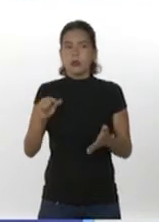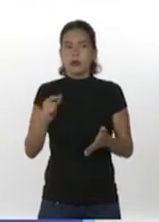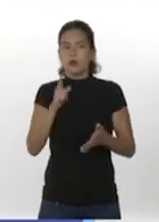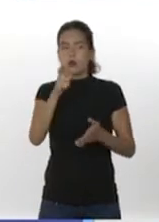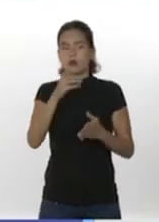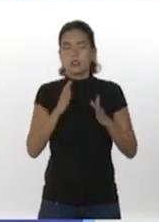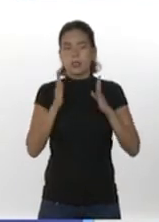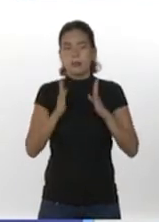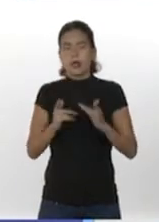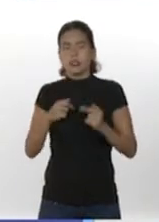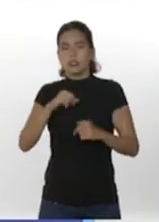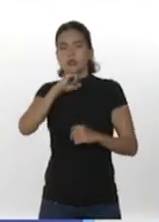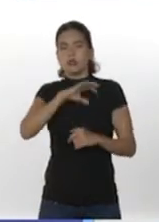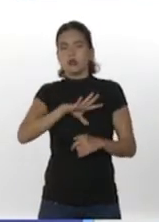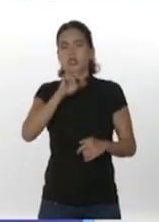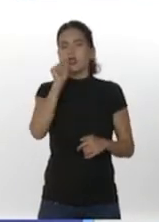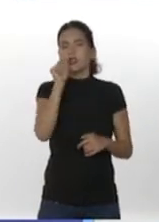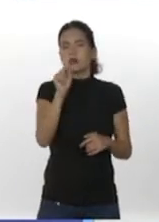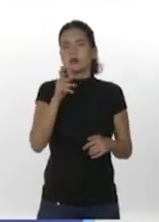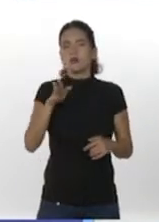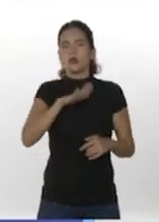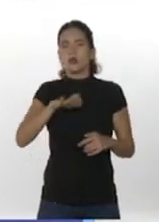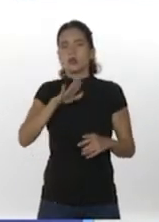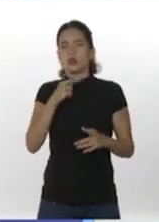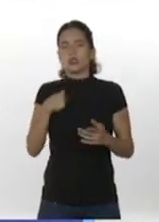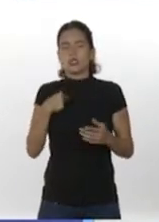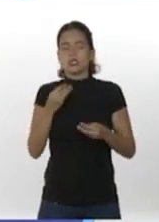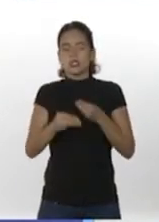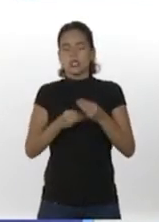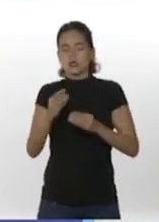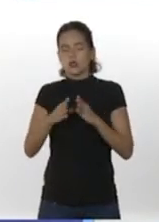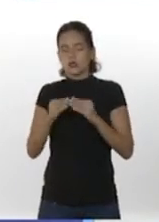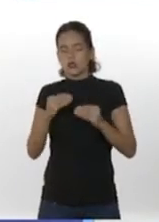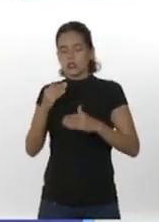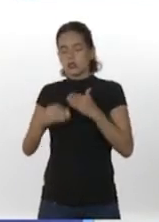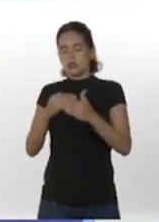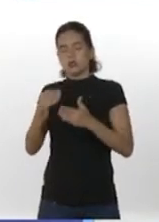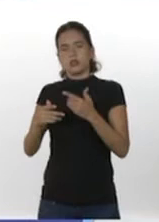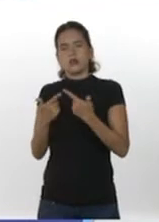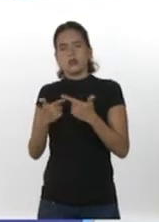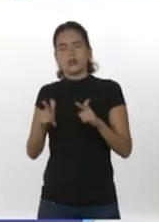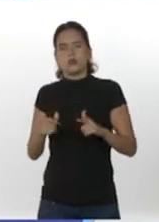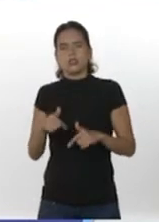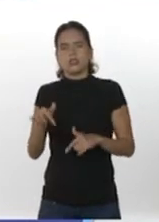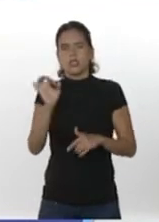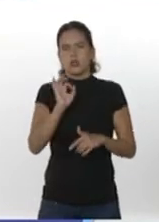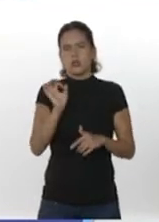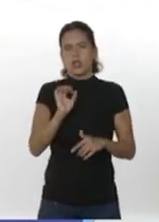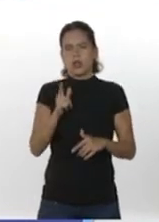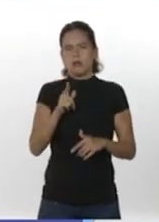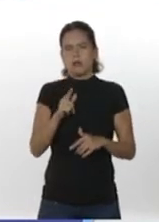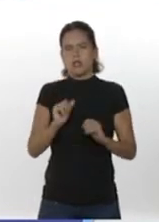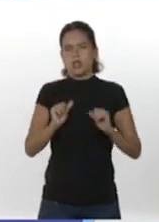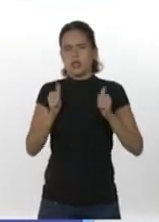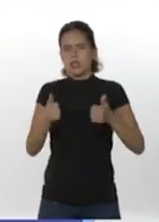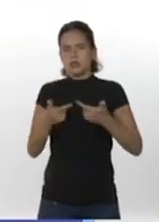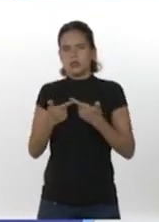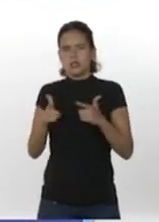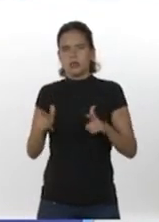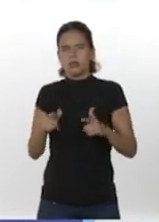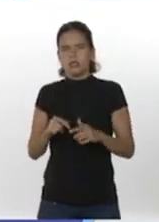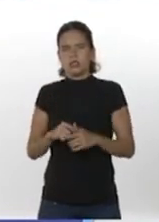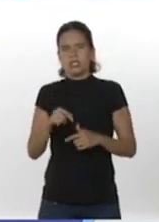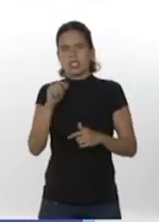parte histórica que tuvimos, donde se dio todo ese proceso de independencia, y no solamente desde el inicio de la independencia hasta